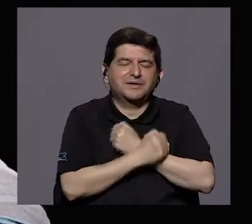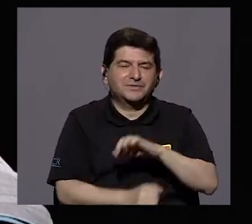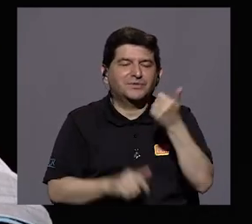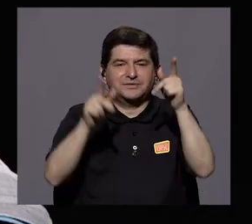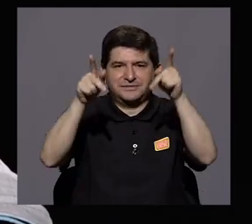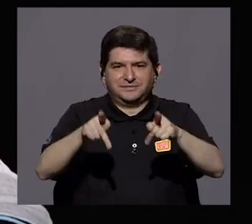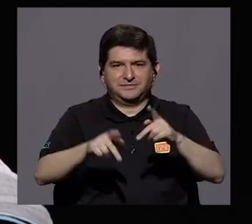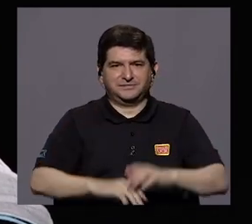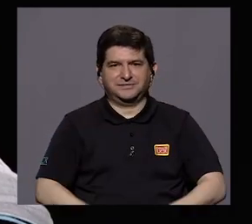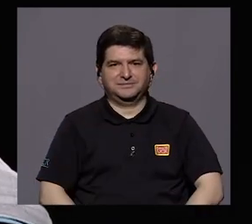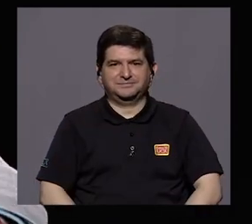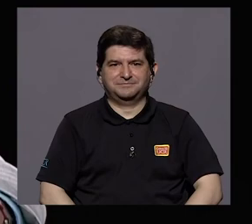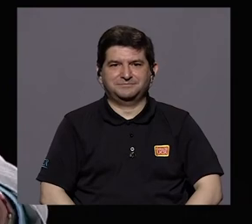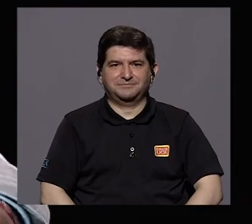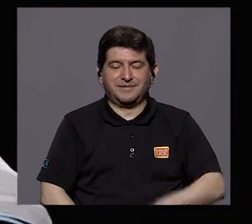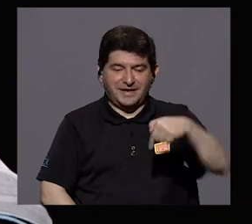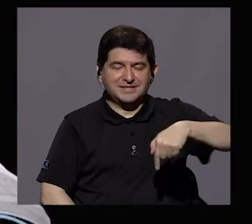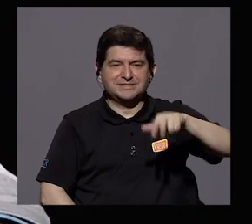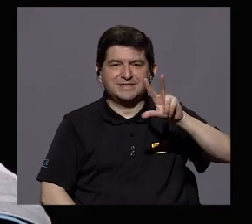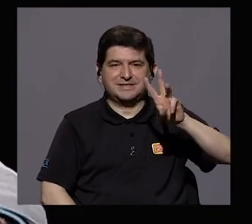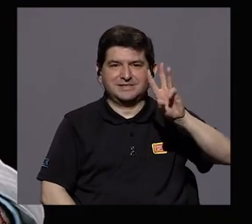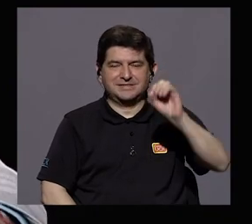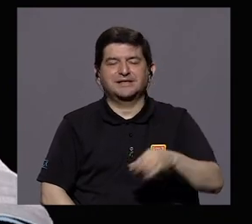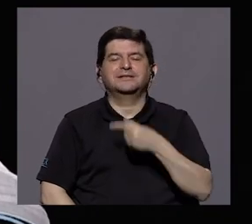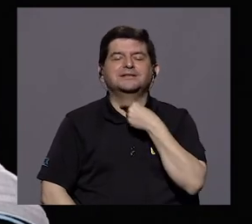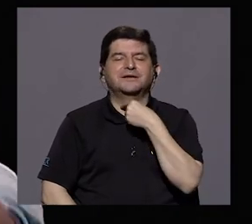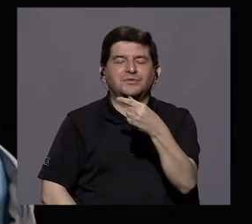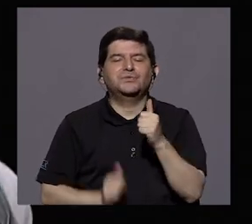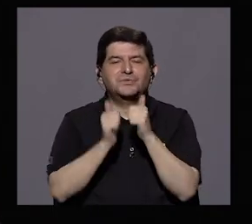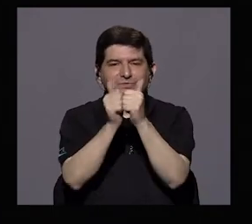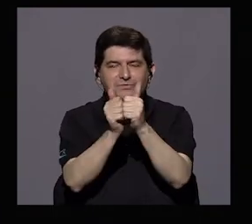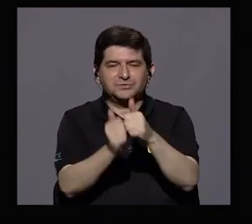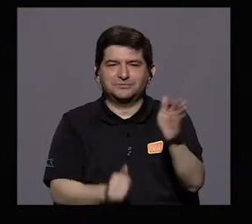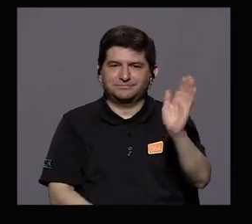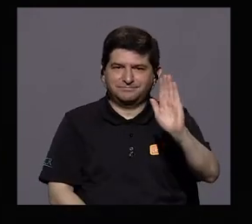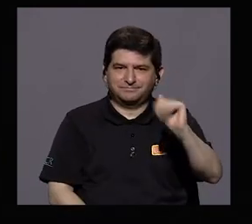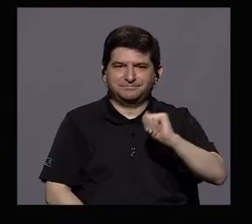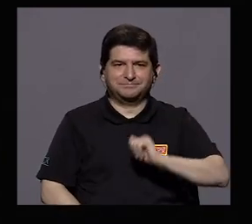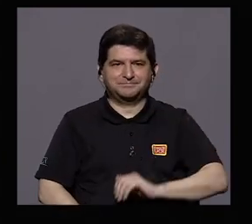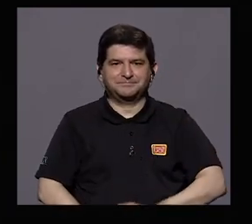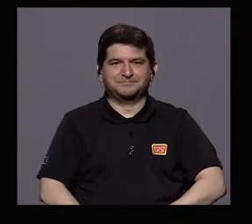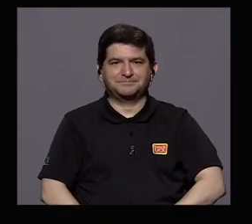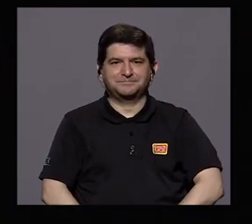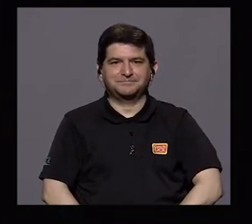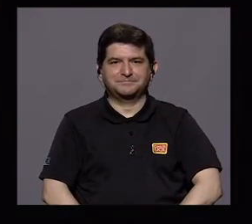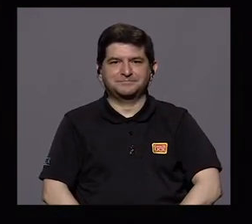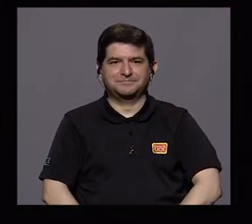prójimo. Este es 360 y es un placer estar con ustedes. Hasta luego.